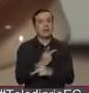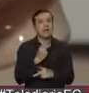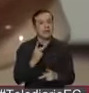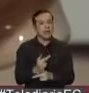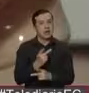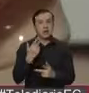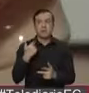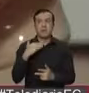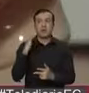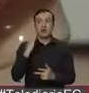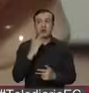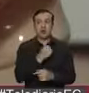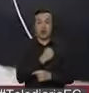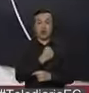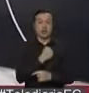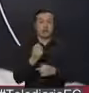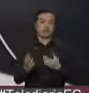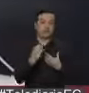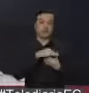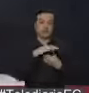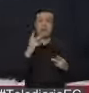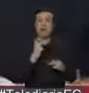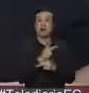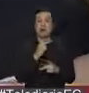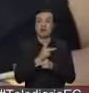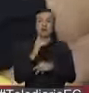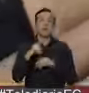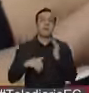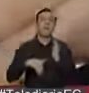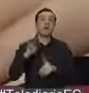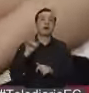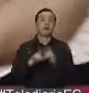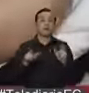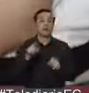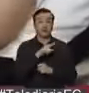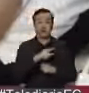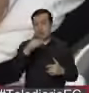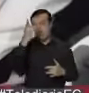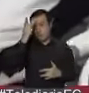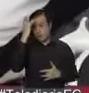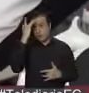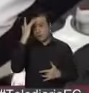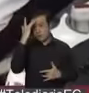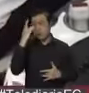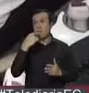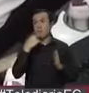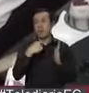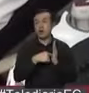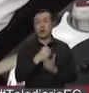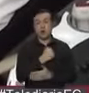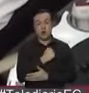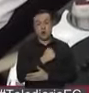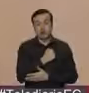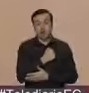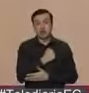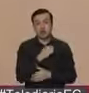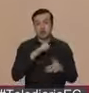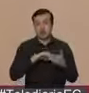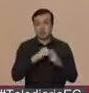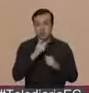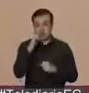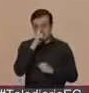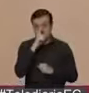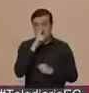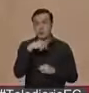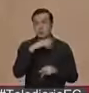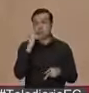virus ataca al sistema cardiovascular y por ende afecta en mayor medida a quien padece enfermedades como insuficiencia cardíaca. Así lo indica el